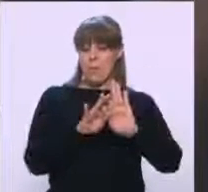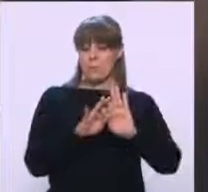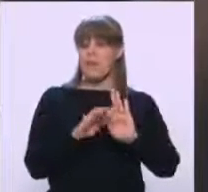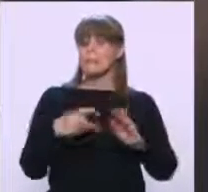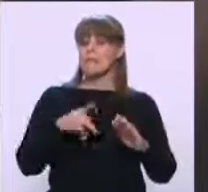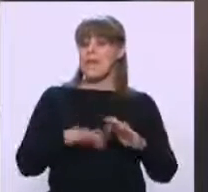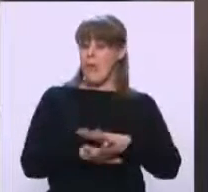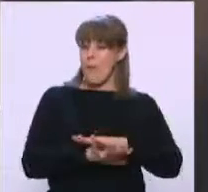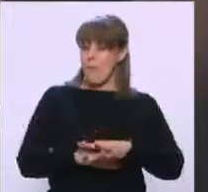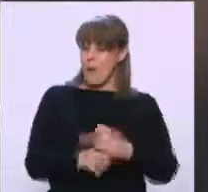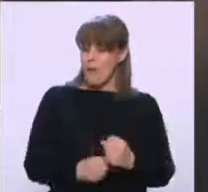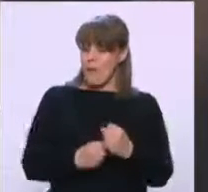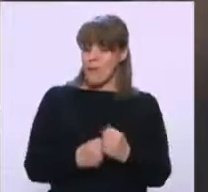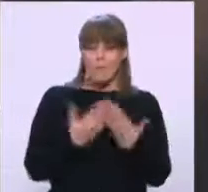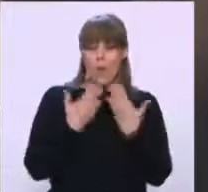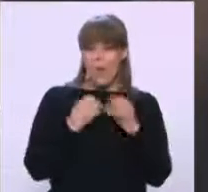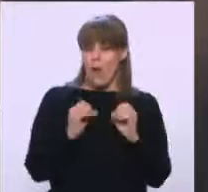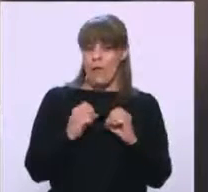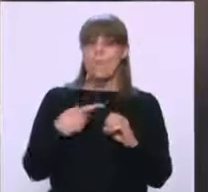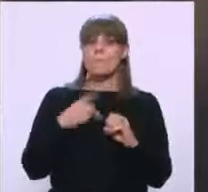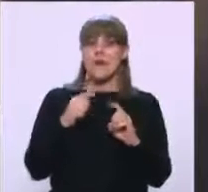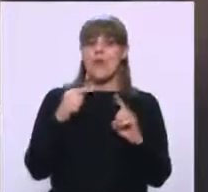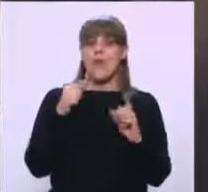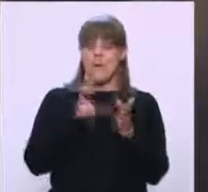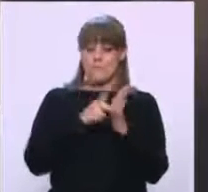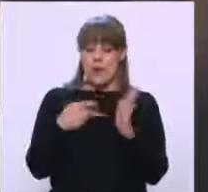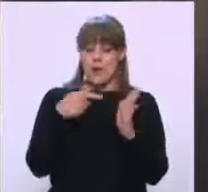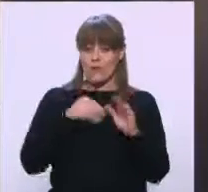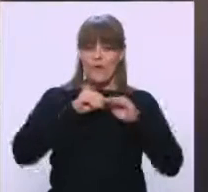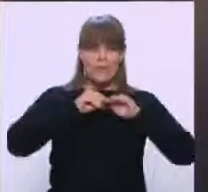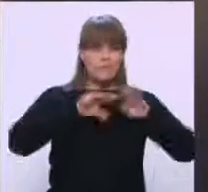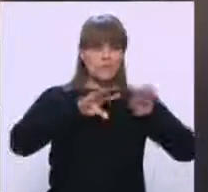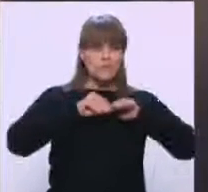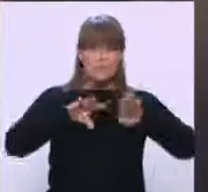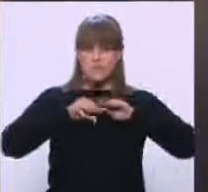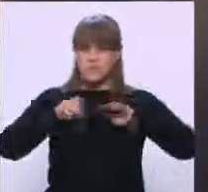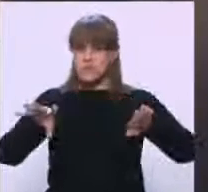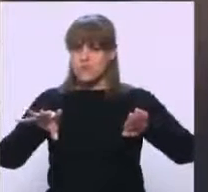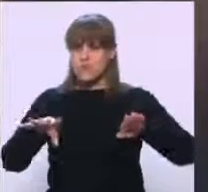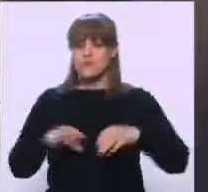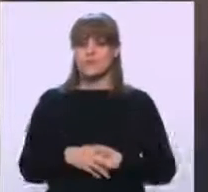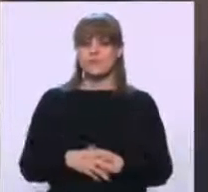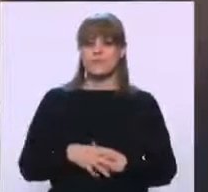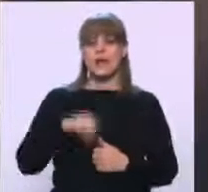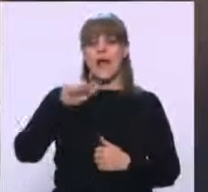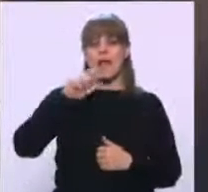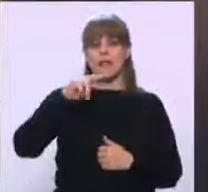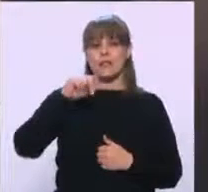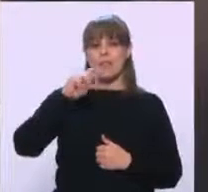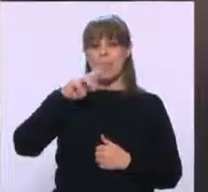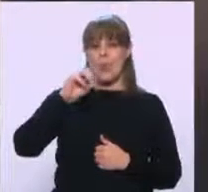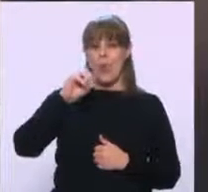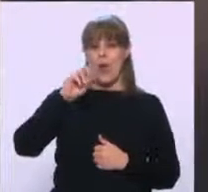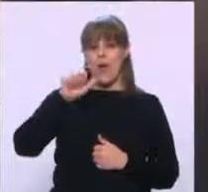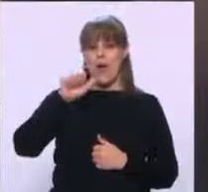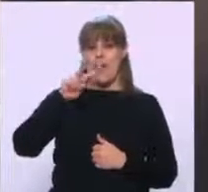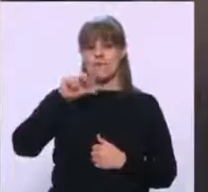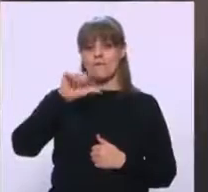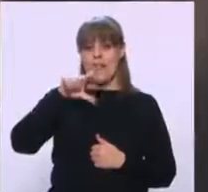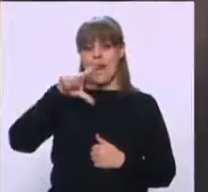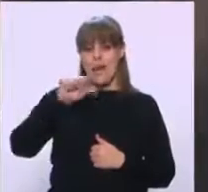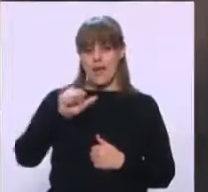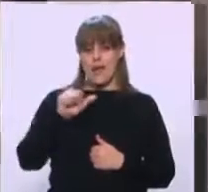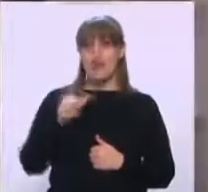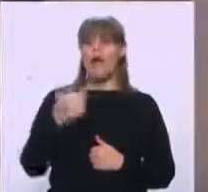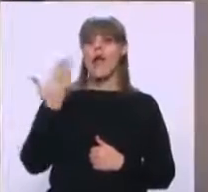fundamento, pero con gran capacidad, eso sí, de reproducción. El blanco fue Arturo Ávila, lo recordará usted porque ha sido